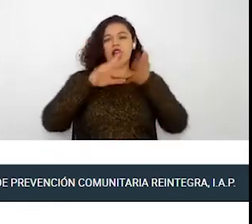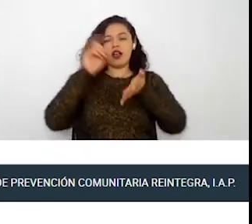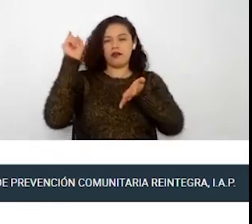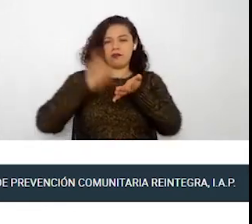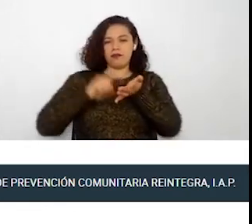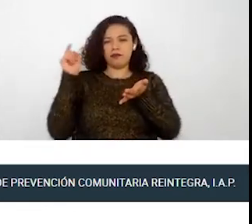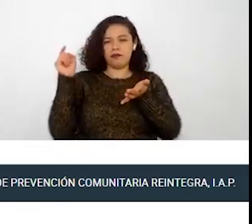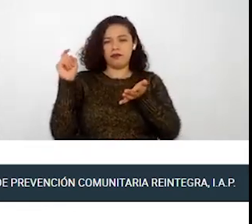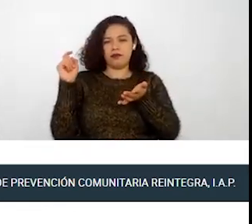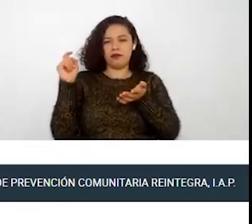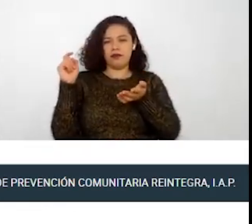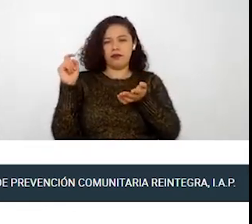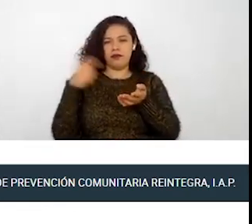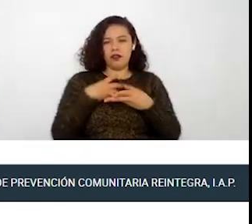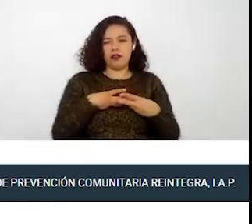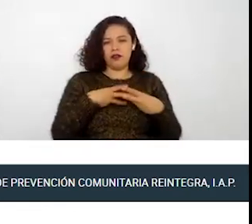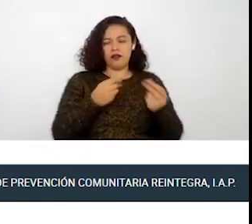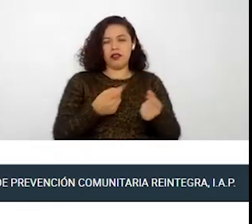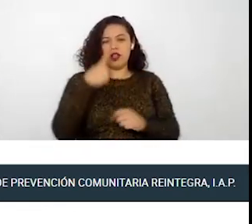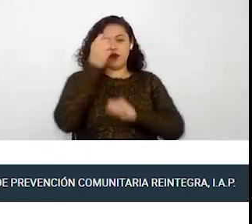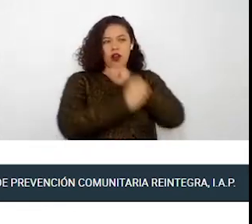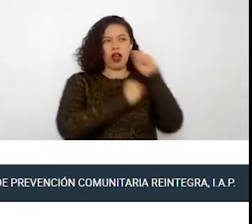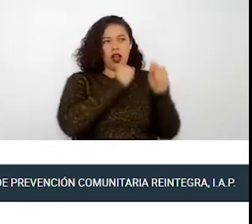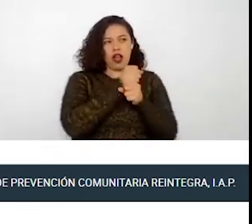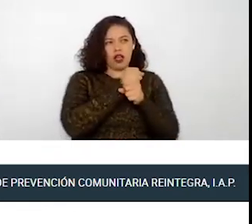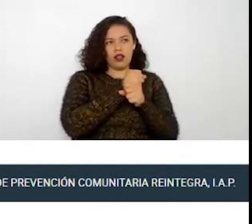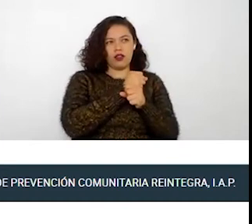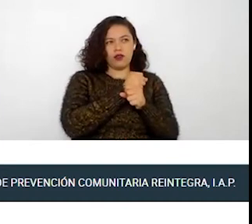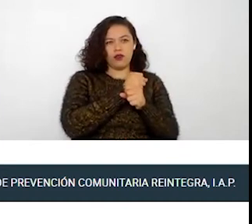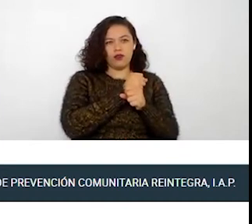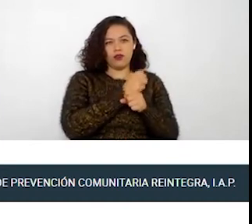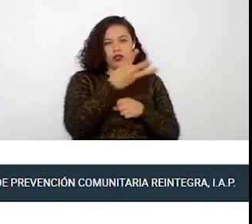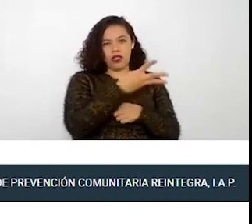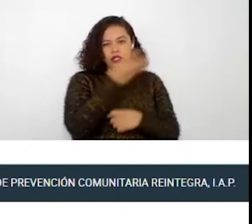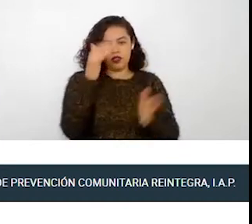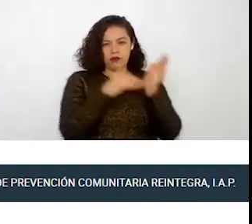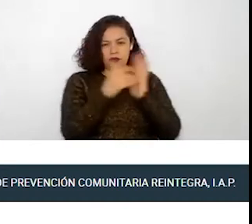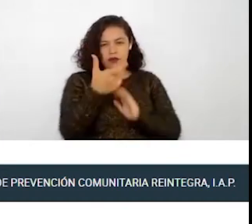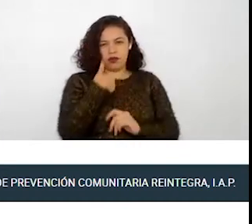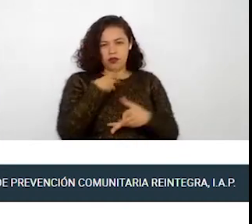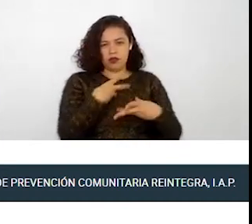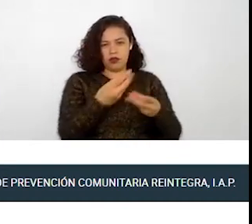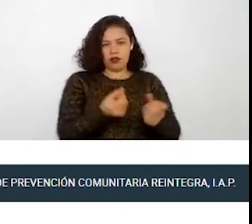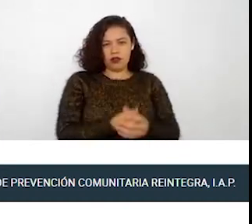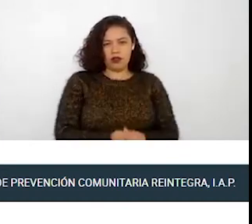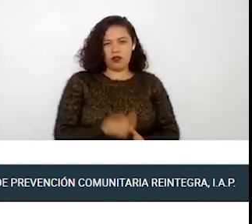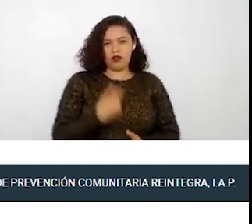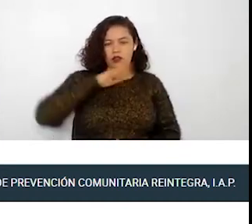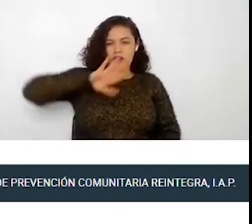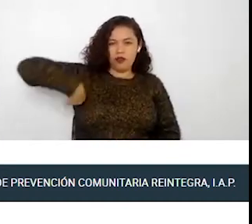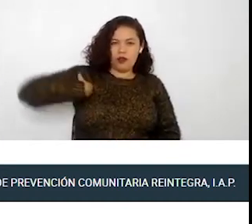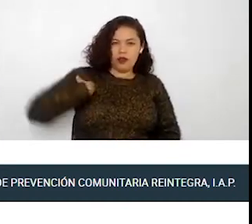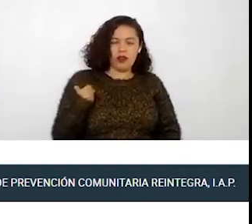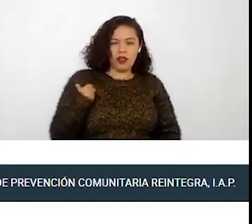tabulador y me dice que voy a gastar al manualmente 300 mil pesos le doy guardar por